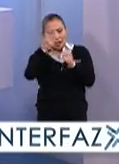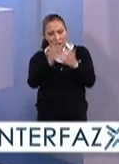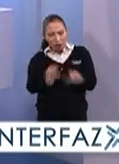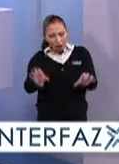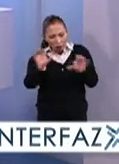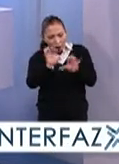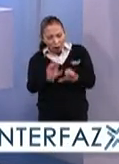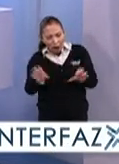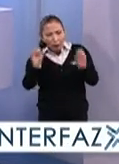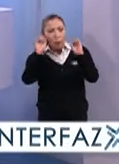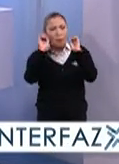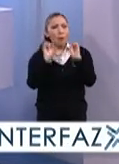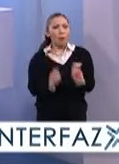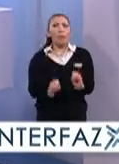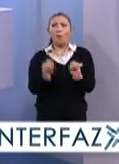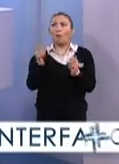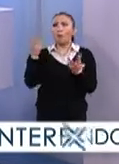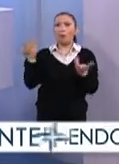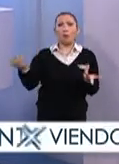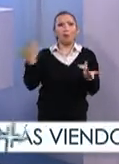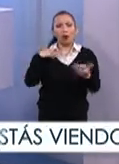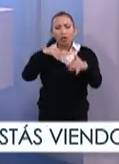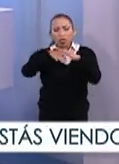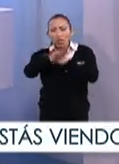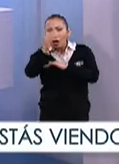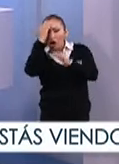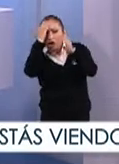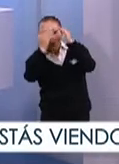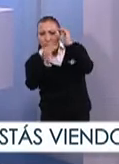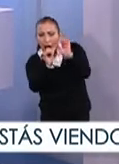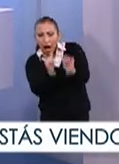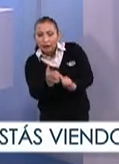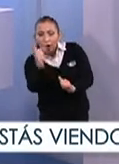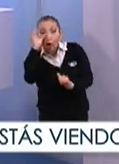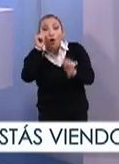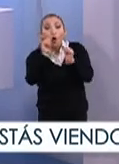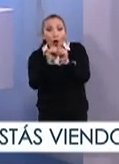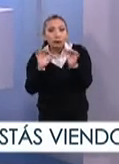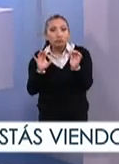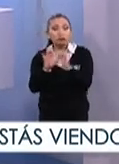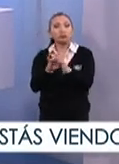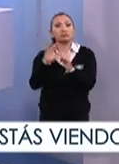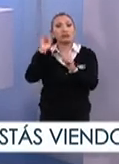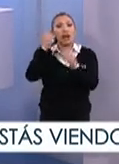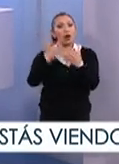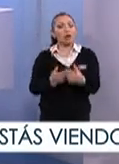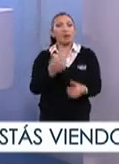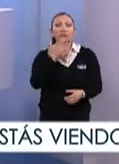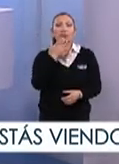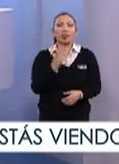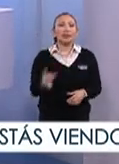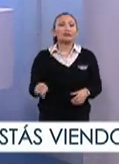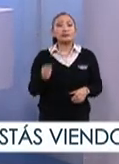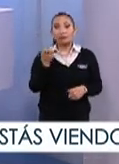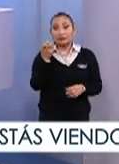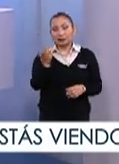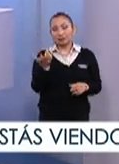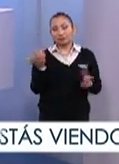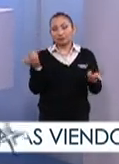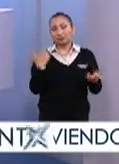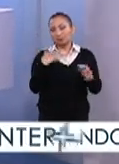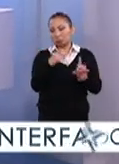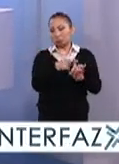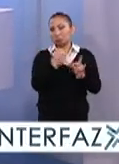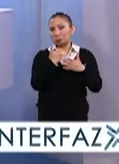tecnologías o el entrar al conocimiento del arte y la cultura por medio de las tecnologías. Ya es muy fácil y eso creo que es un aspecto